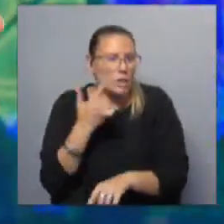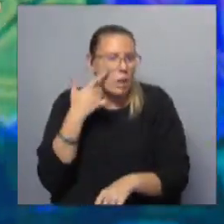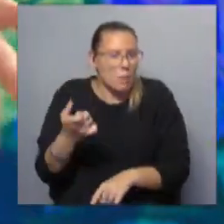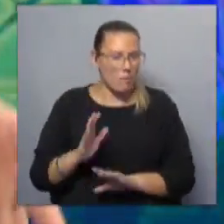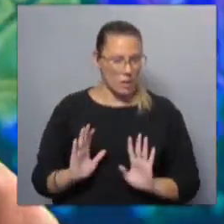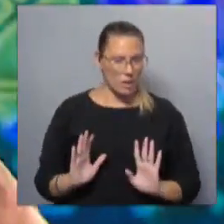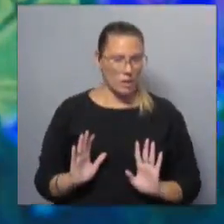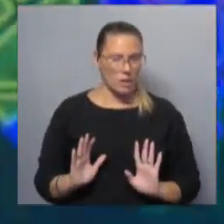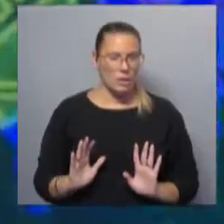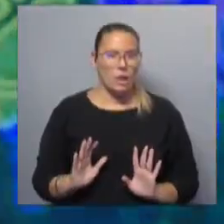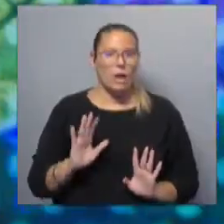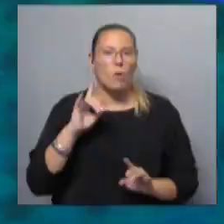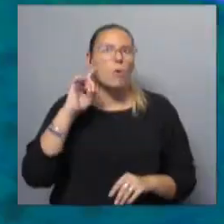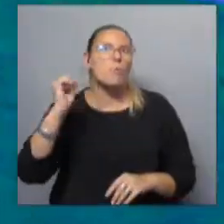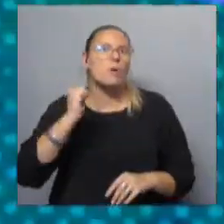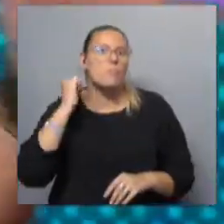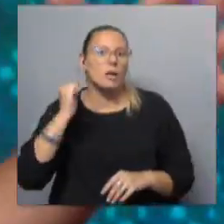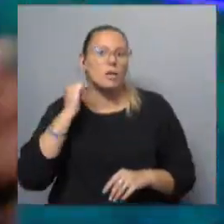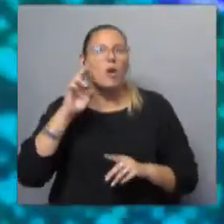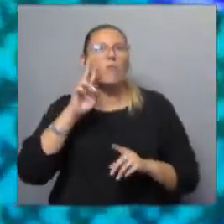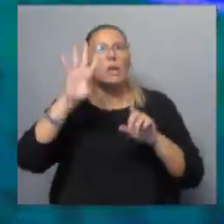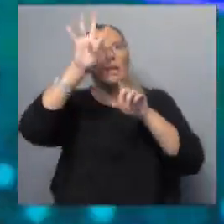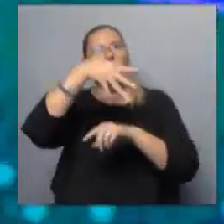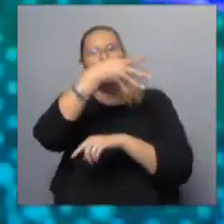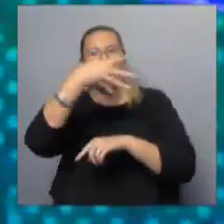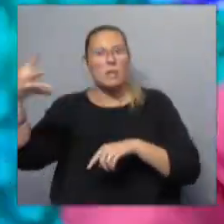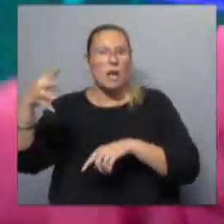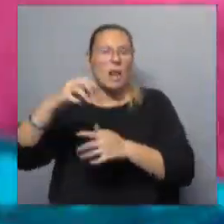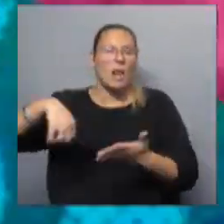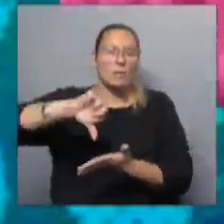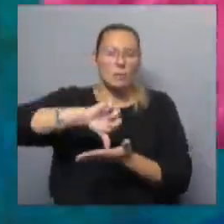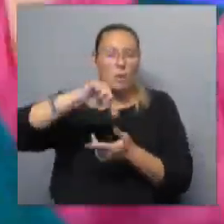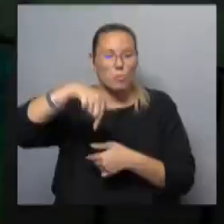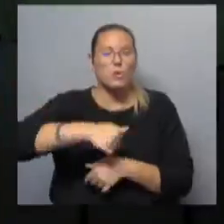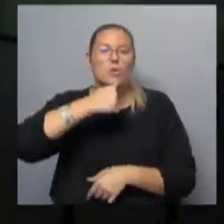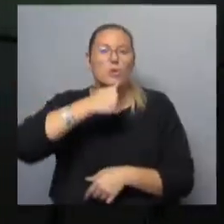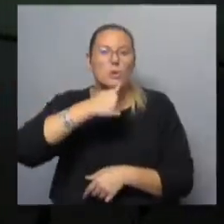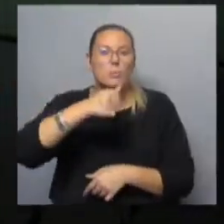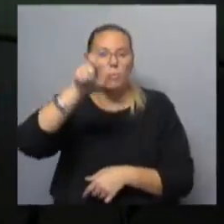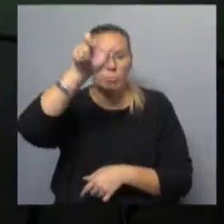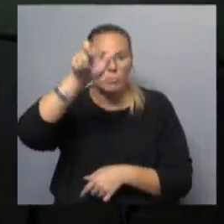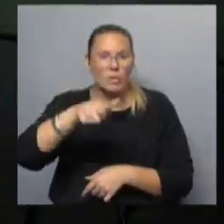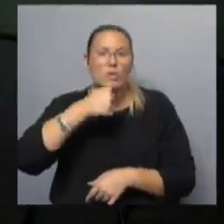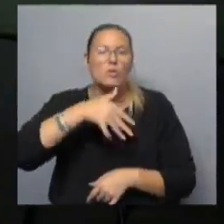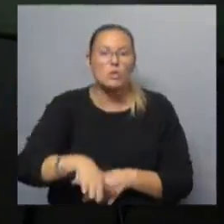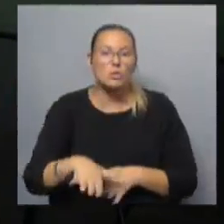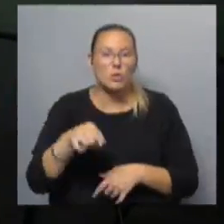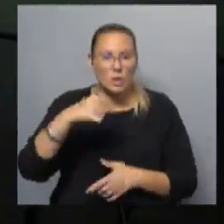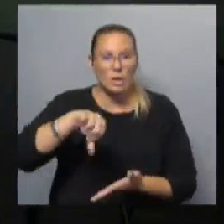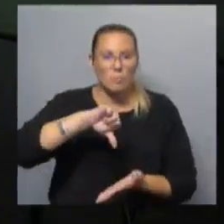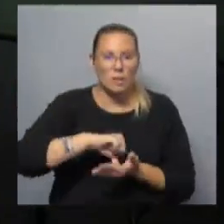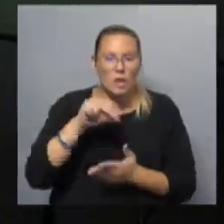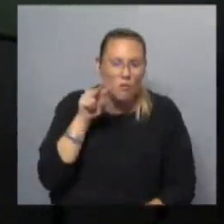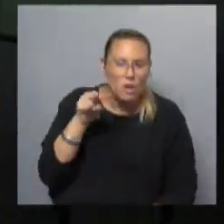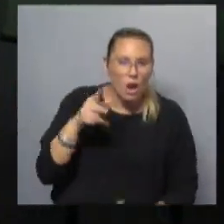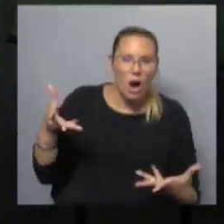previendo ahí a mí todo. Yo fantaseo con que ven el tipo el tablero, ¿viste? En la ciudad. Pero hoy tenemos una gran estrella de la historia de nuestro país. Lo veo acá, mirá.